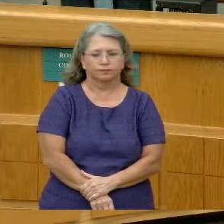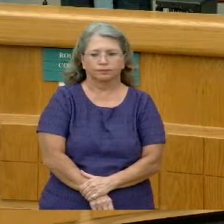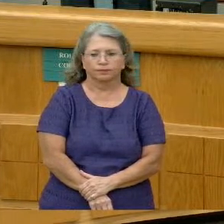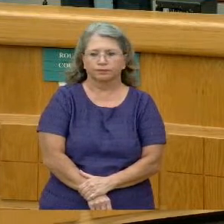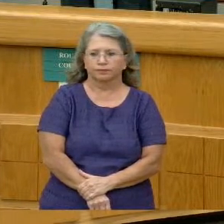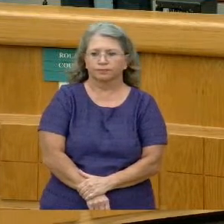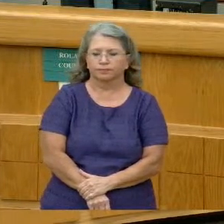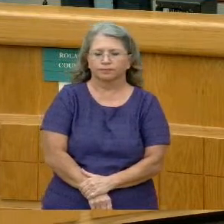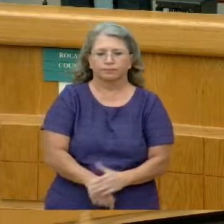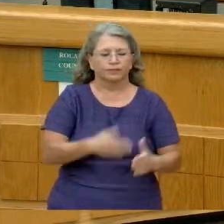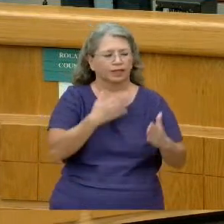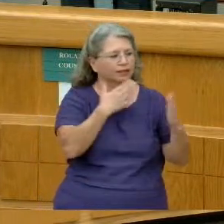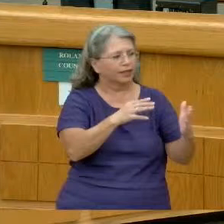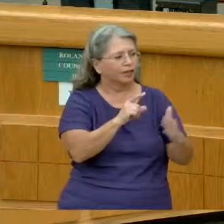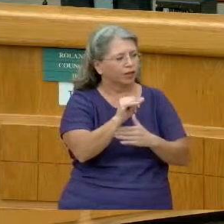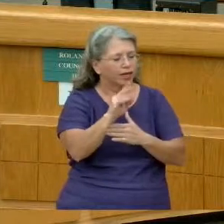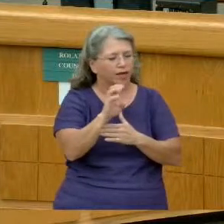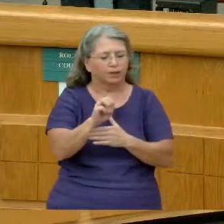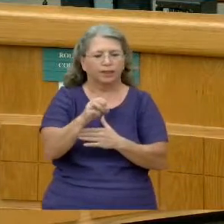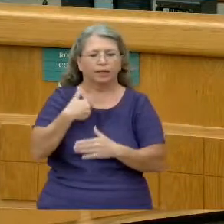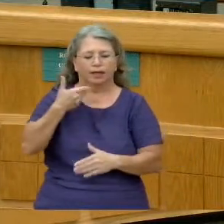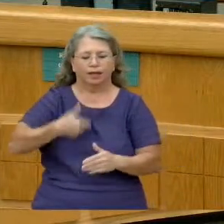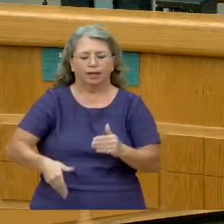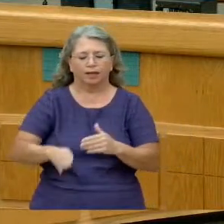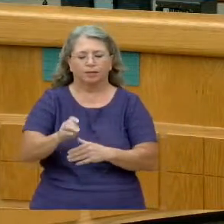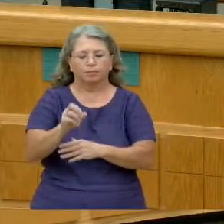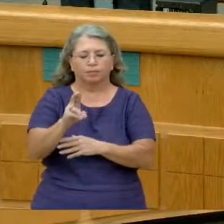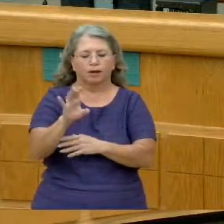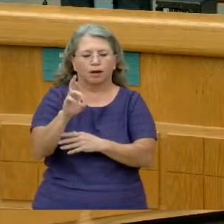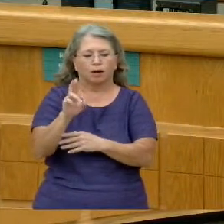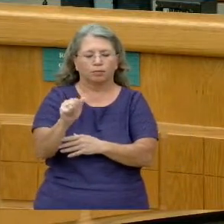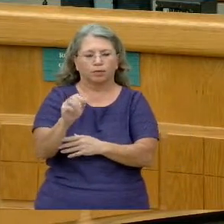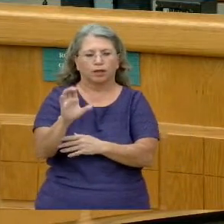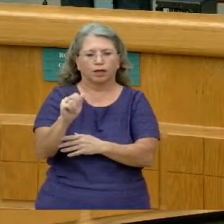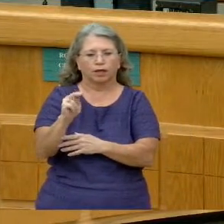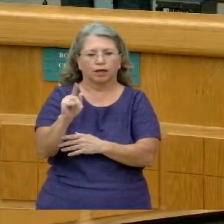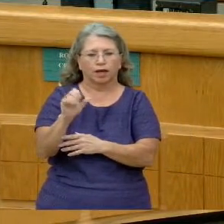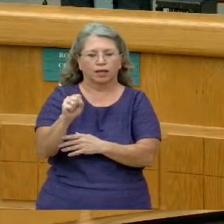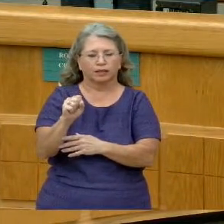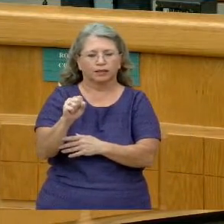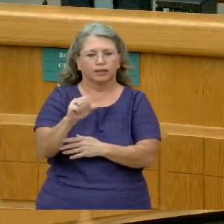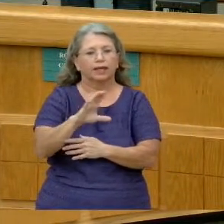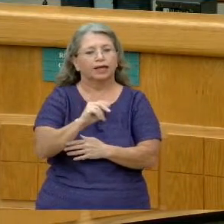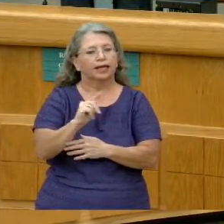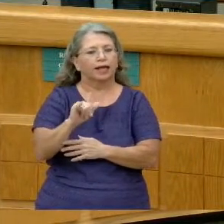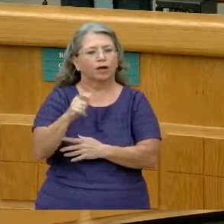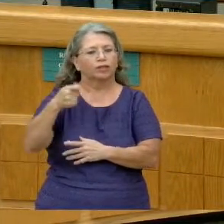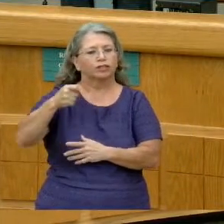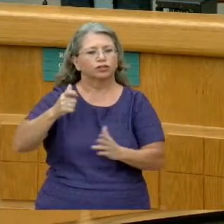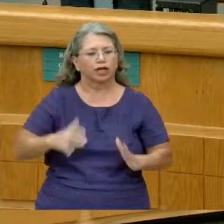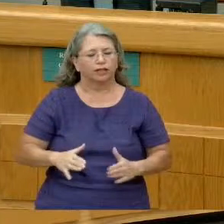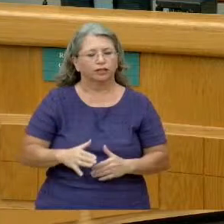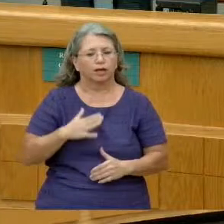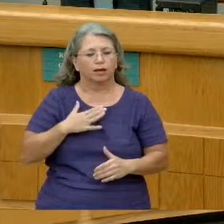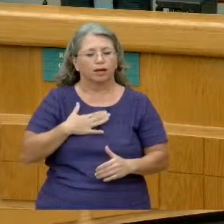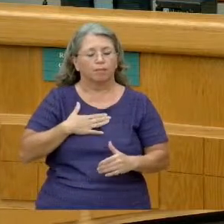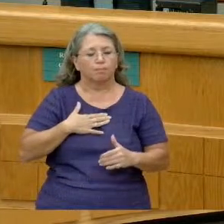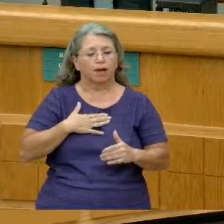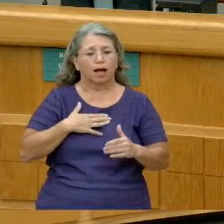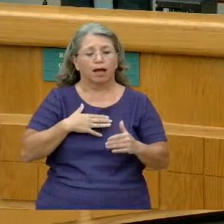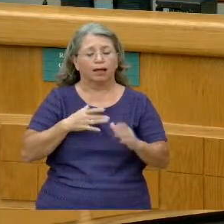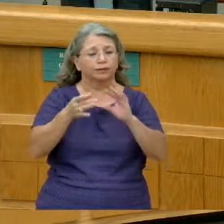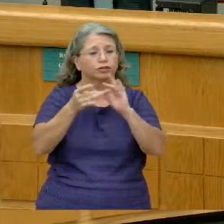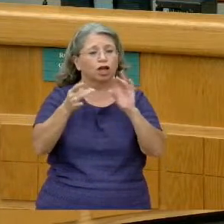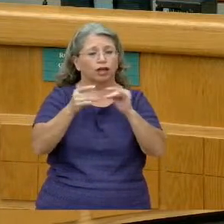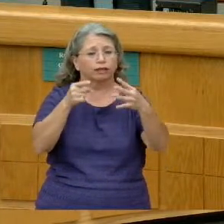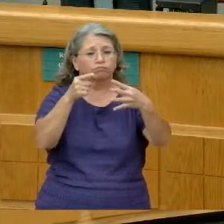Gracias, Gaby. Barbara Canales, Nueces County Judge. Well, my talking points today are focused on